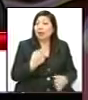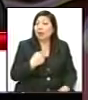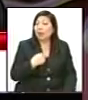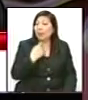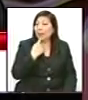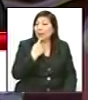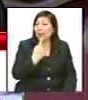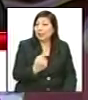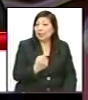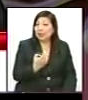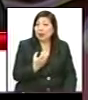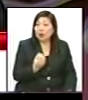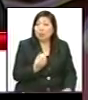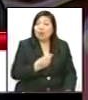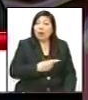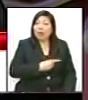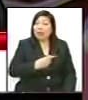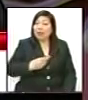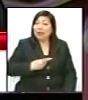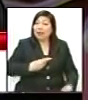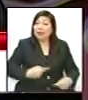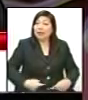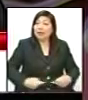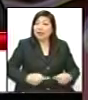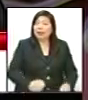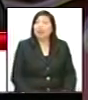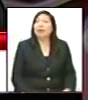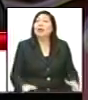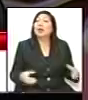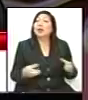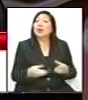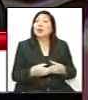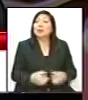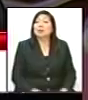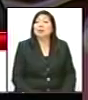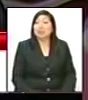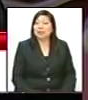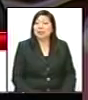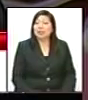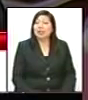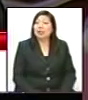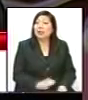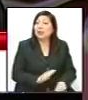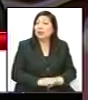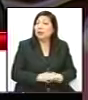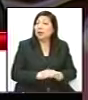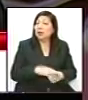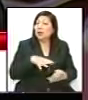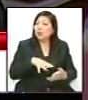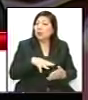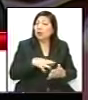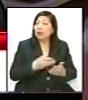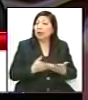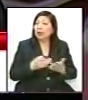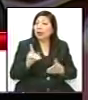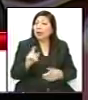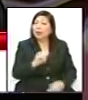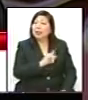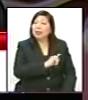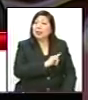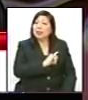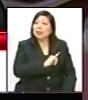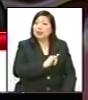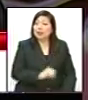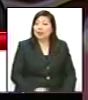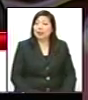señalar, como director del debate y presidente de la comisión, que respecto al estilo de trabajo de cada institución,